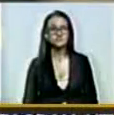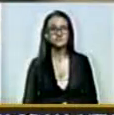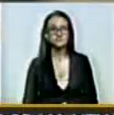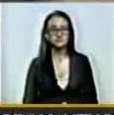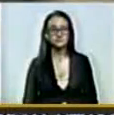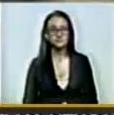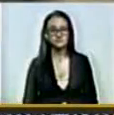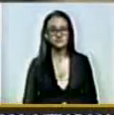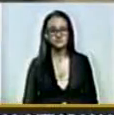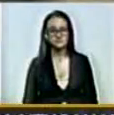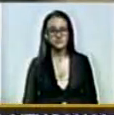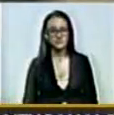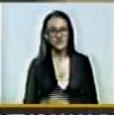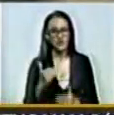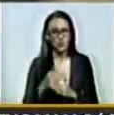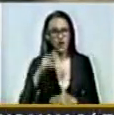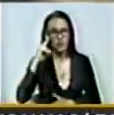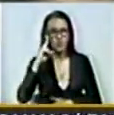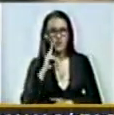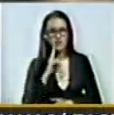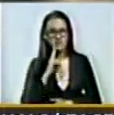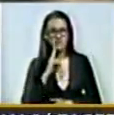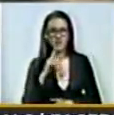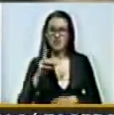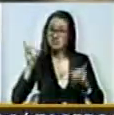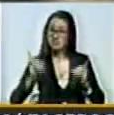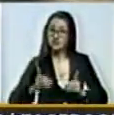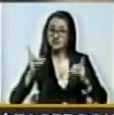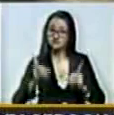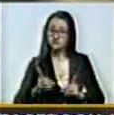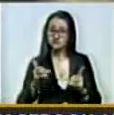Y así como Bolívar en su tiempo tomó decisiones